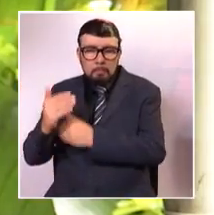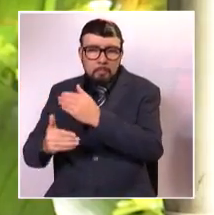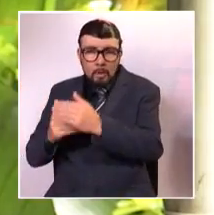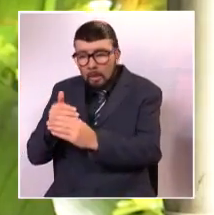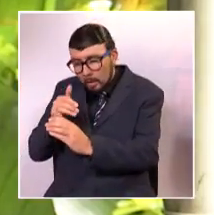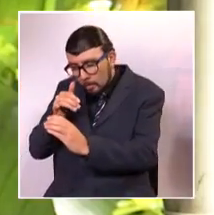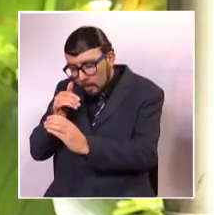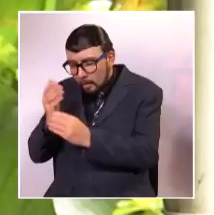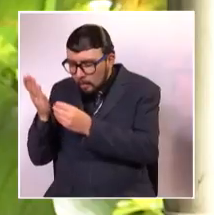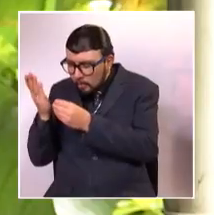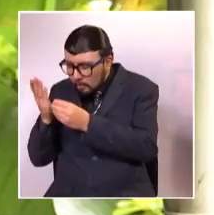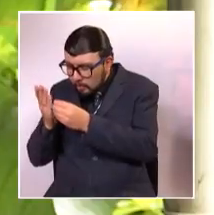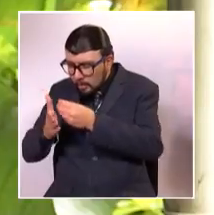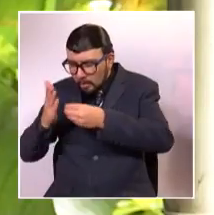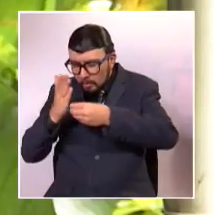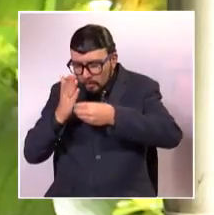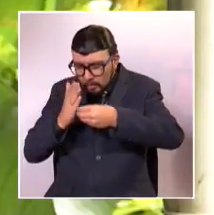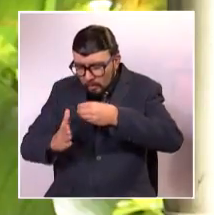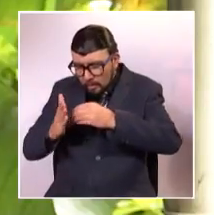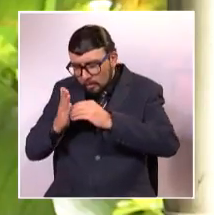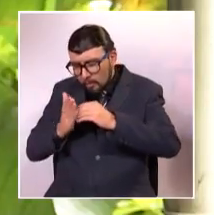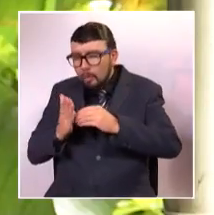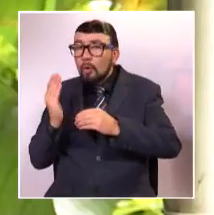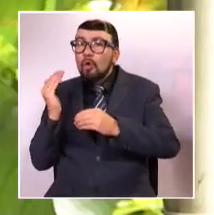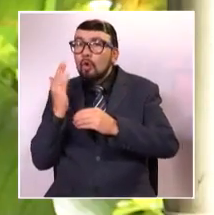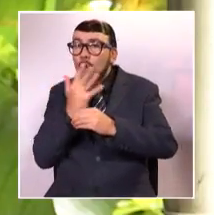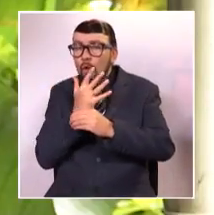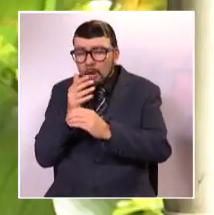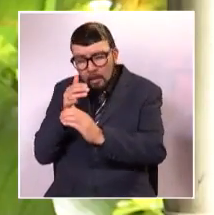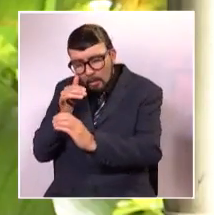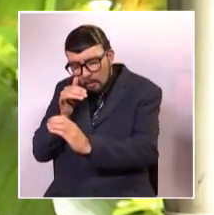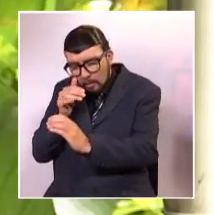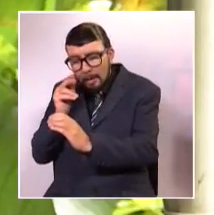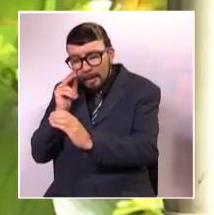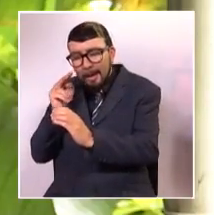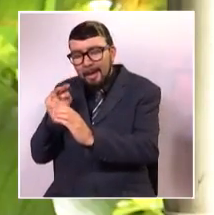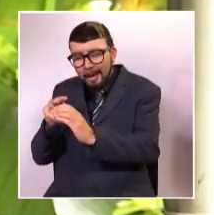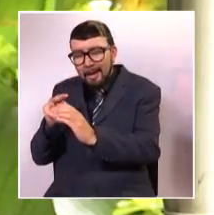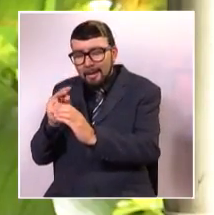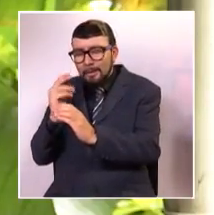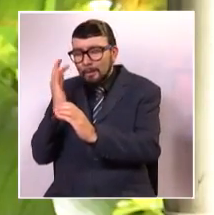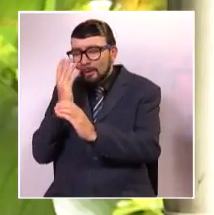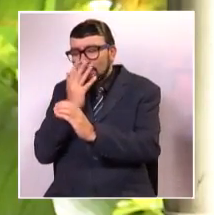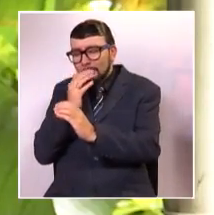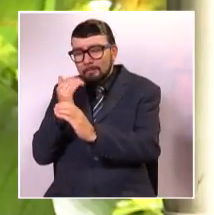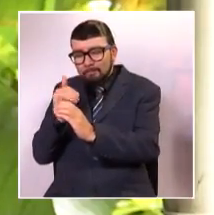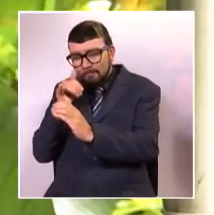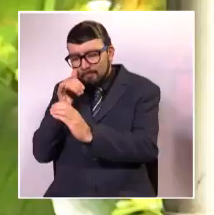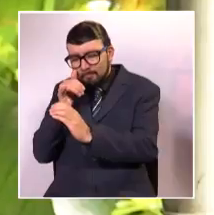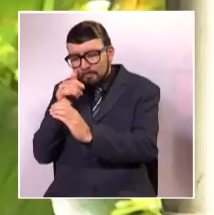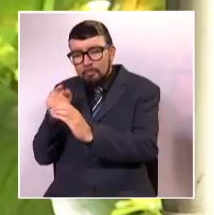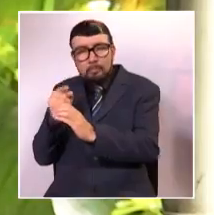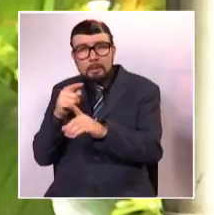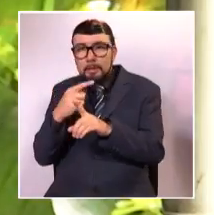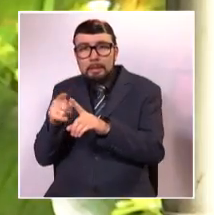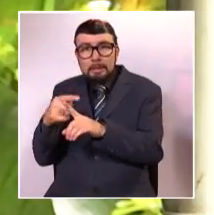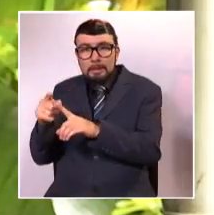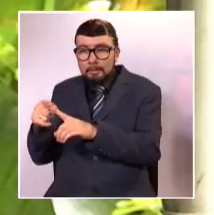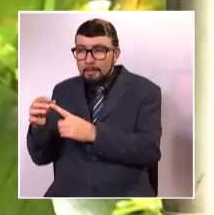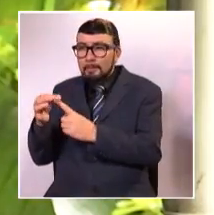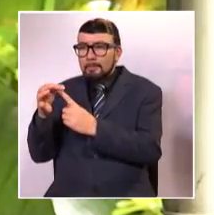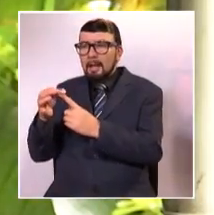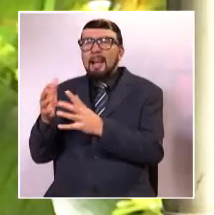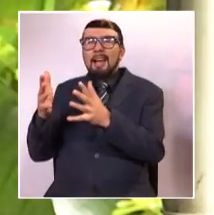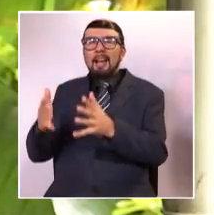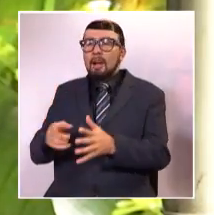unos cortes y se colorea para nosotros poderlo ver. Son unas coloraciones básicas, pero hay muchas coloraciones especiales para ver